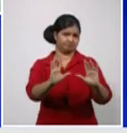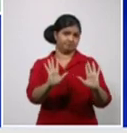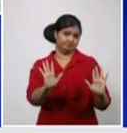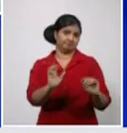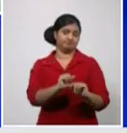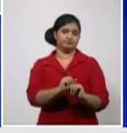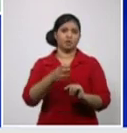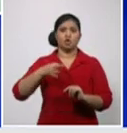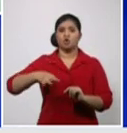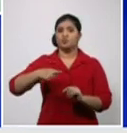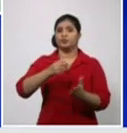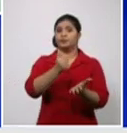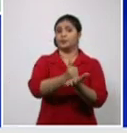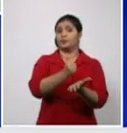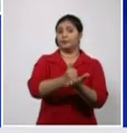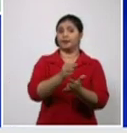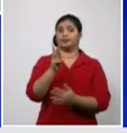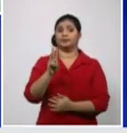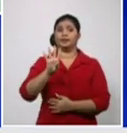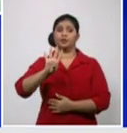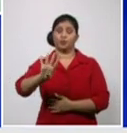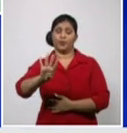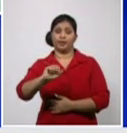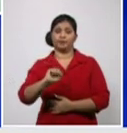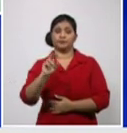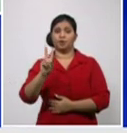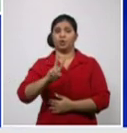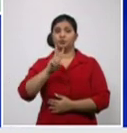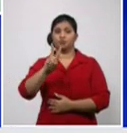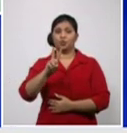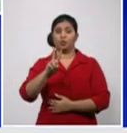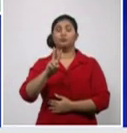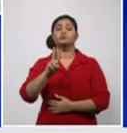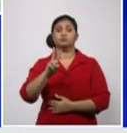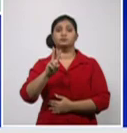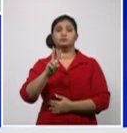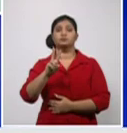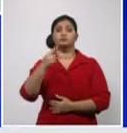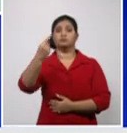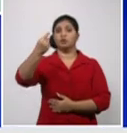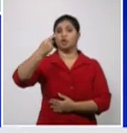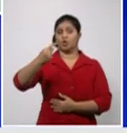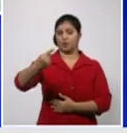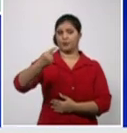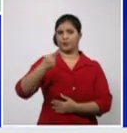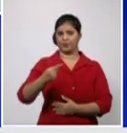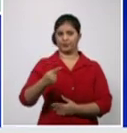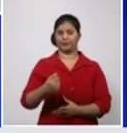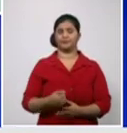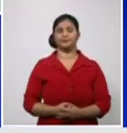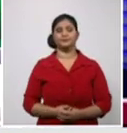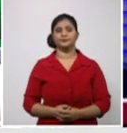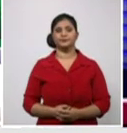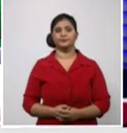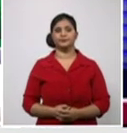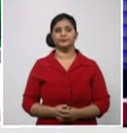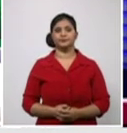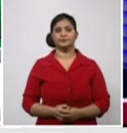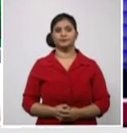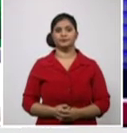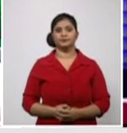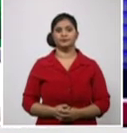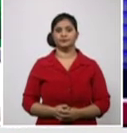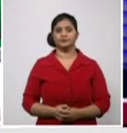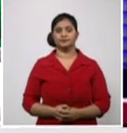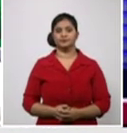cabecera 34, 2 de Baracoa y del Salvador e Imías, 1 de cada uno. Y el